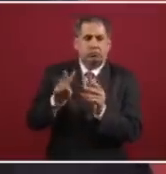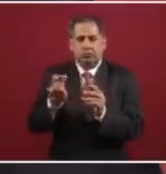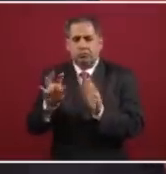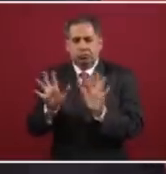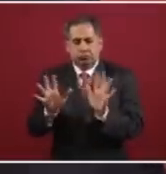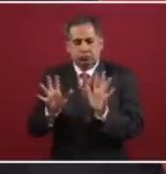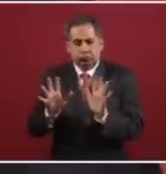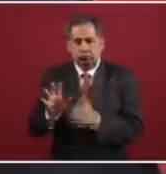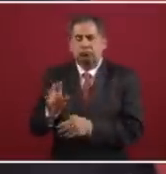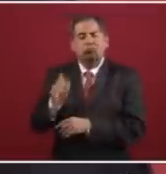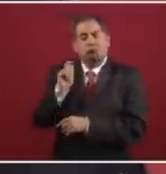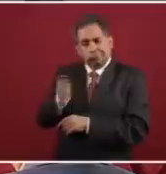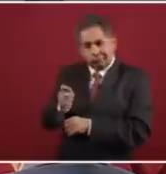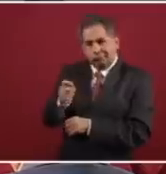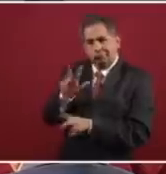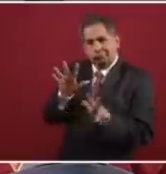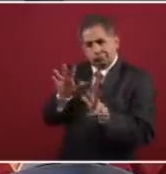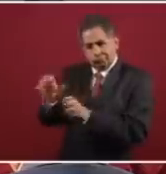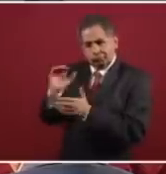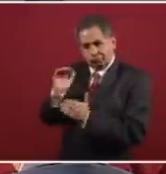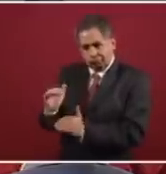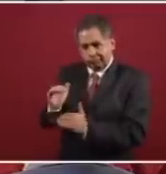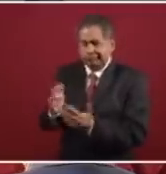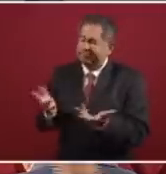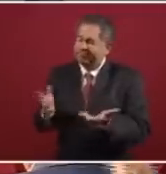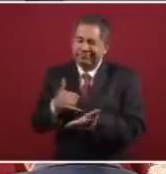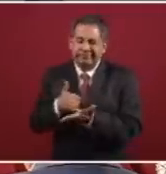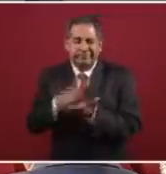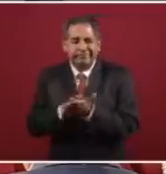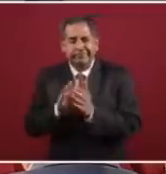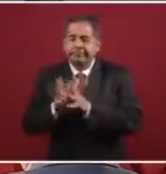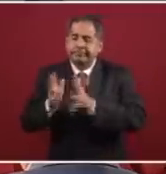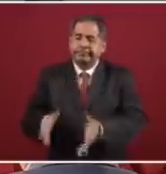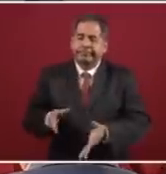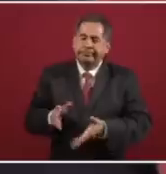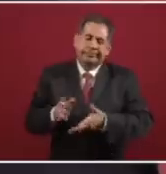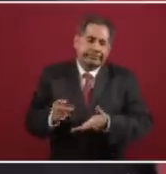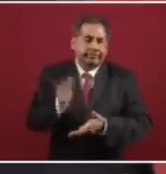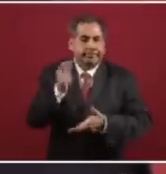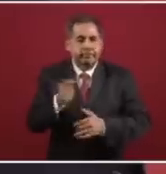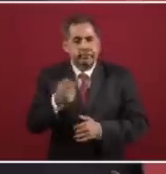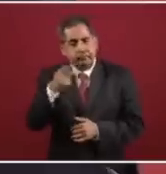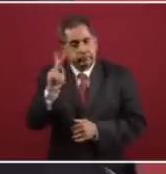Sí, ya quedó así. Pero